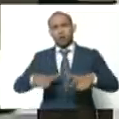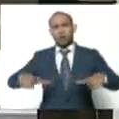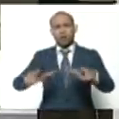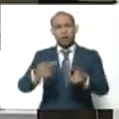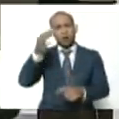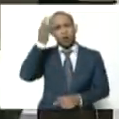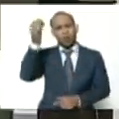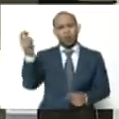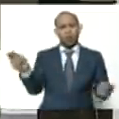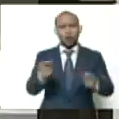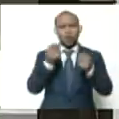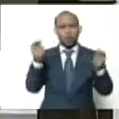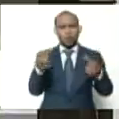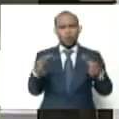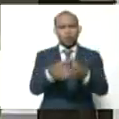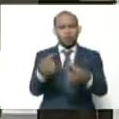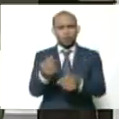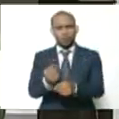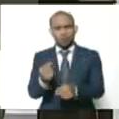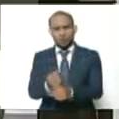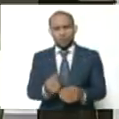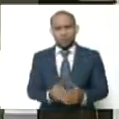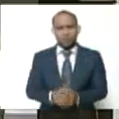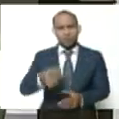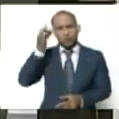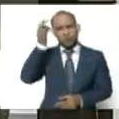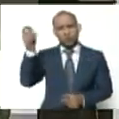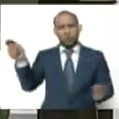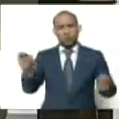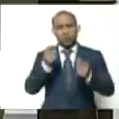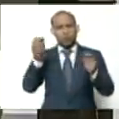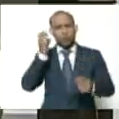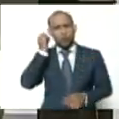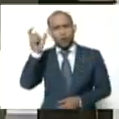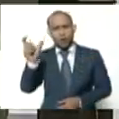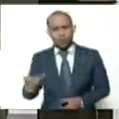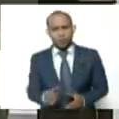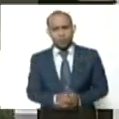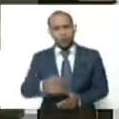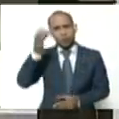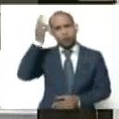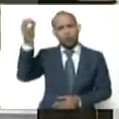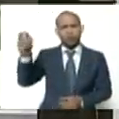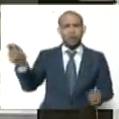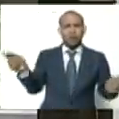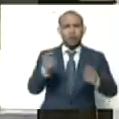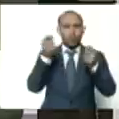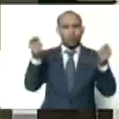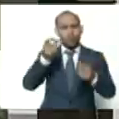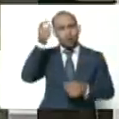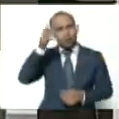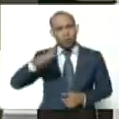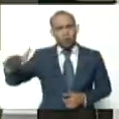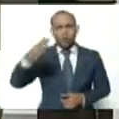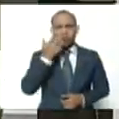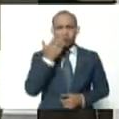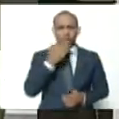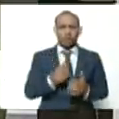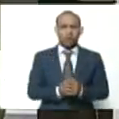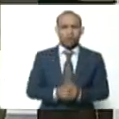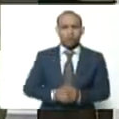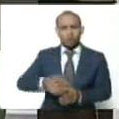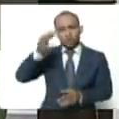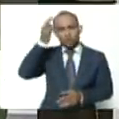de gobierno de la clase obrera. Consejo popular de gobierno de las mujeres. Consejo popular de gobierno de los pueblos indígenas.